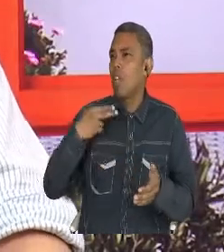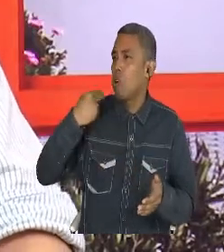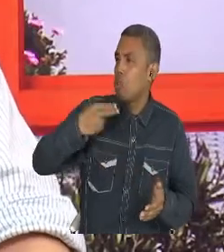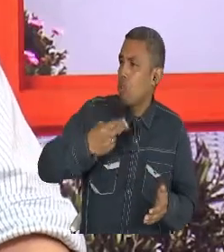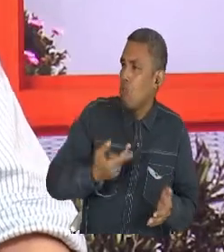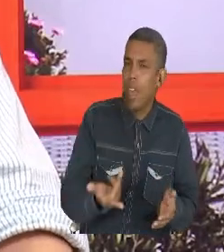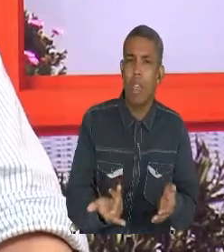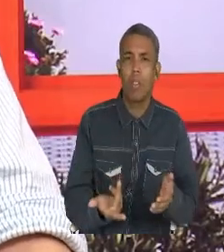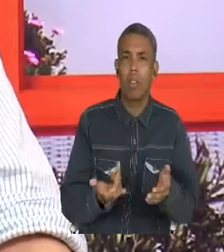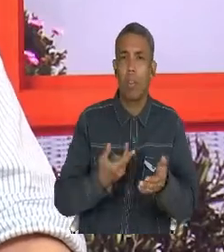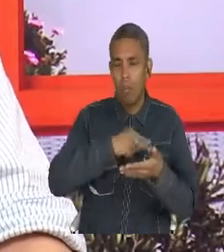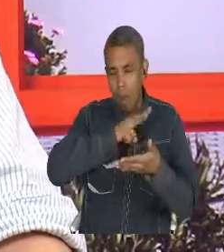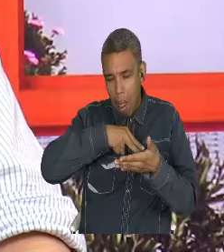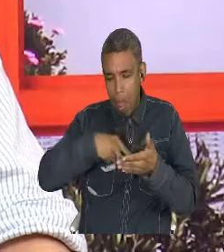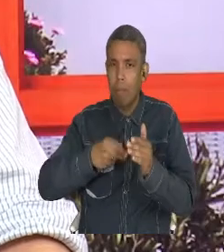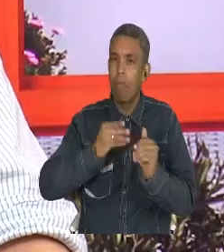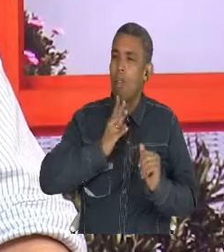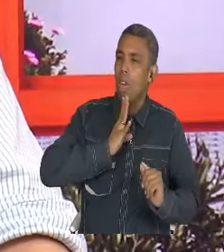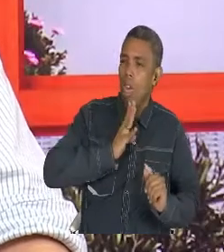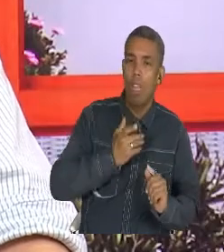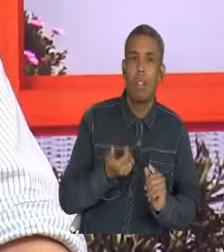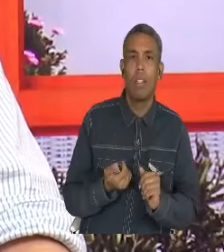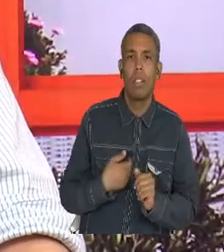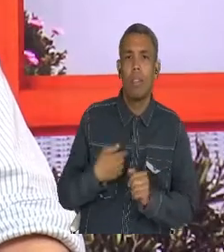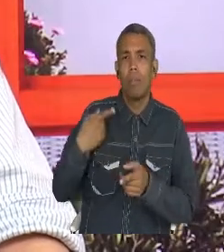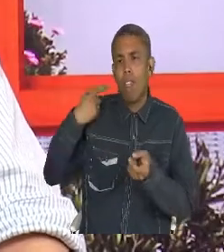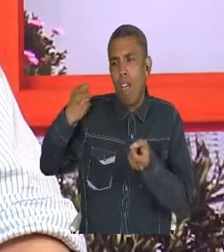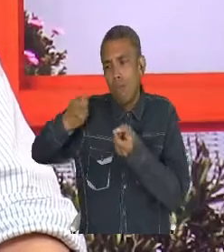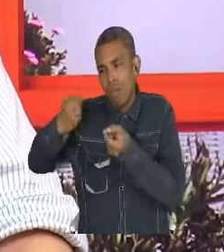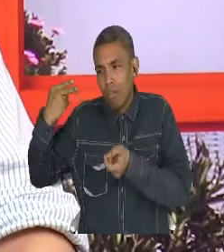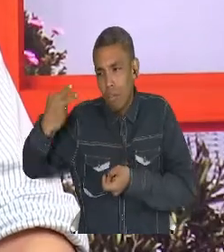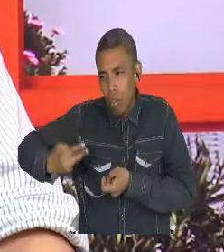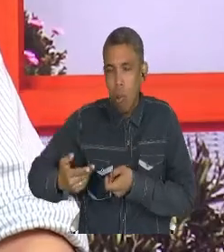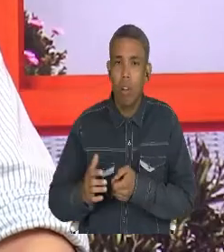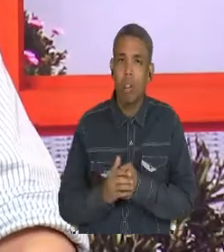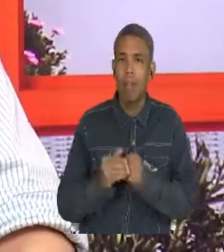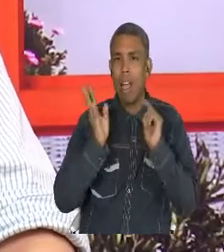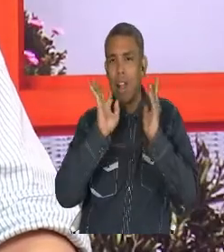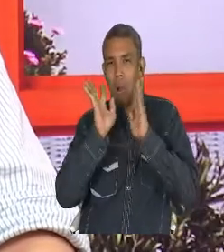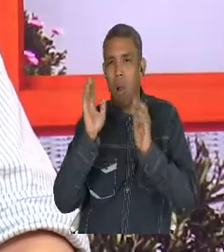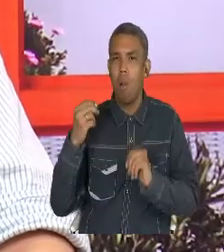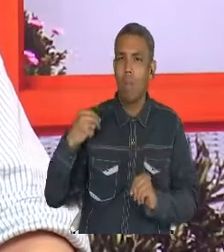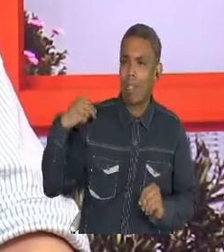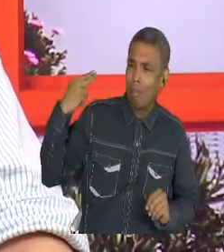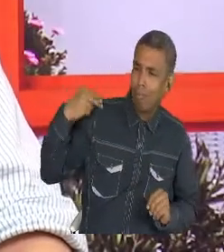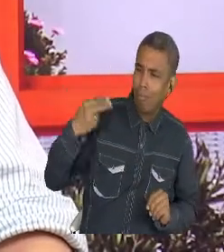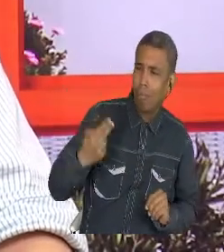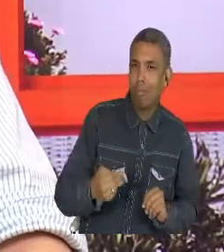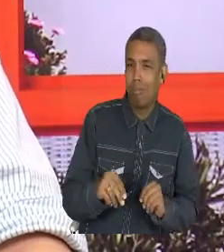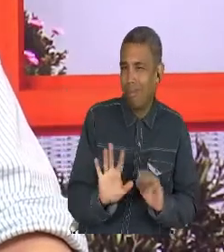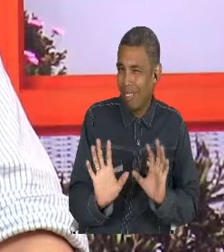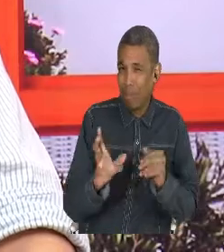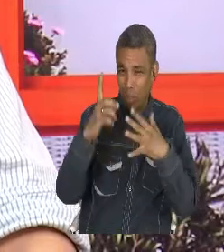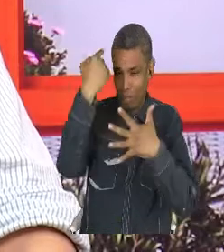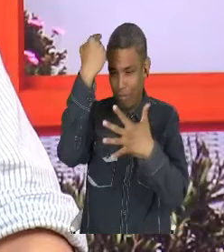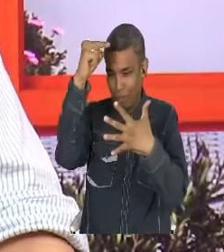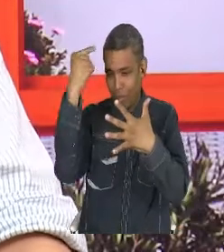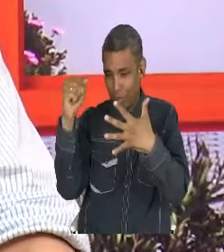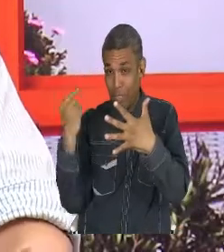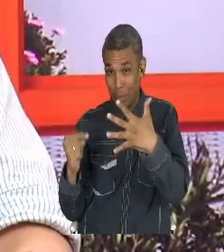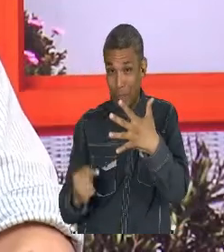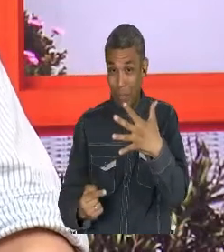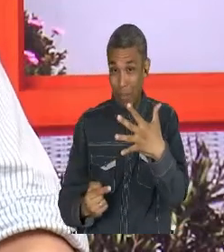stand-up comedy, como cortometrajes, como festivales de cómic y ya. ¿Sí? Entonces básicamente es